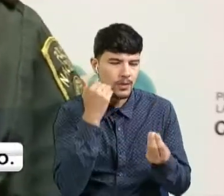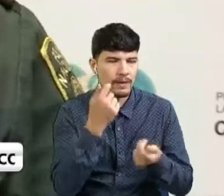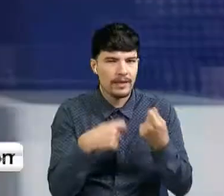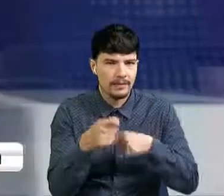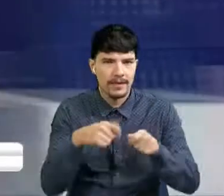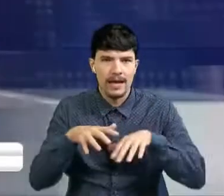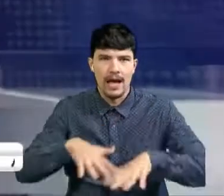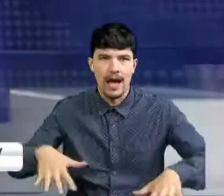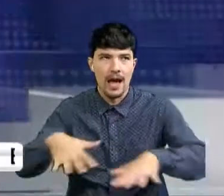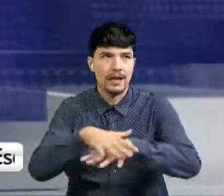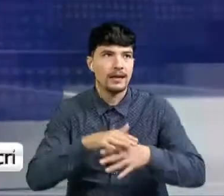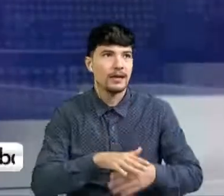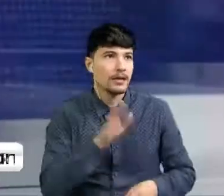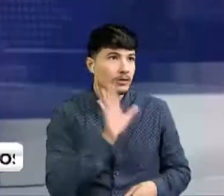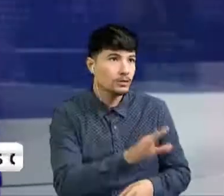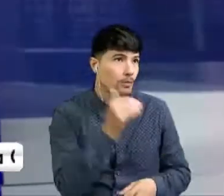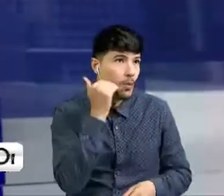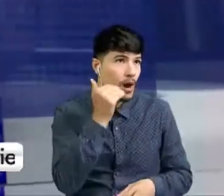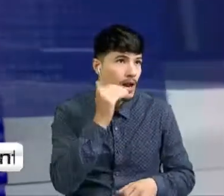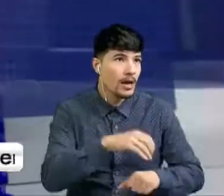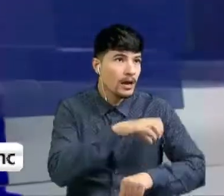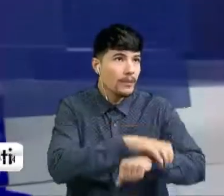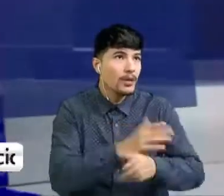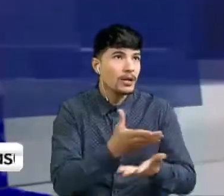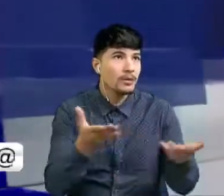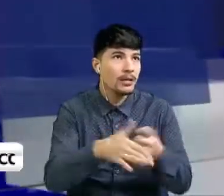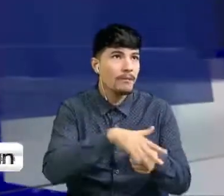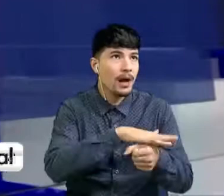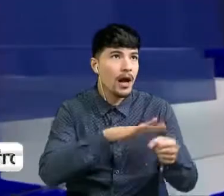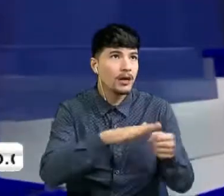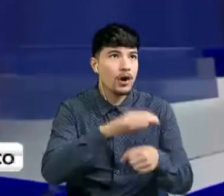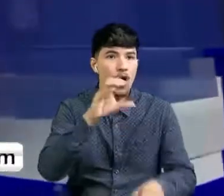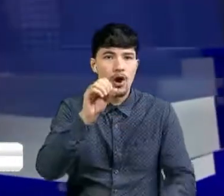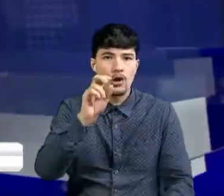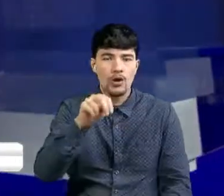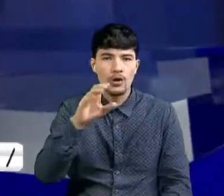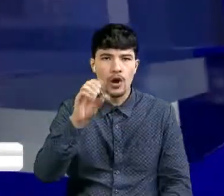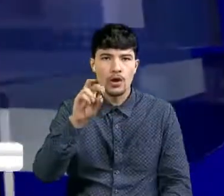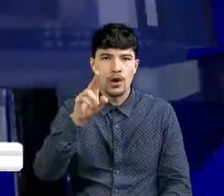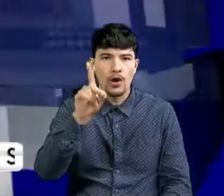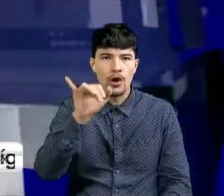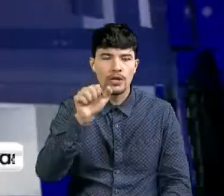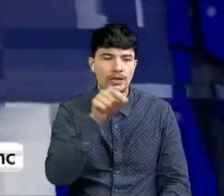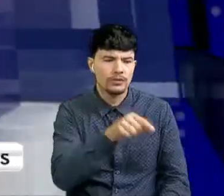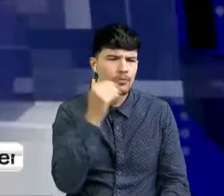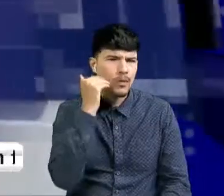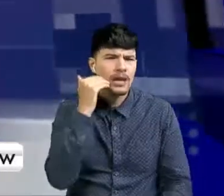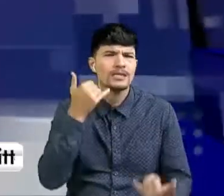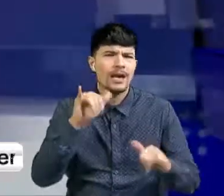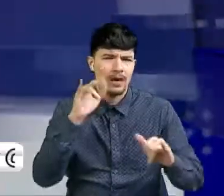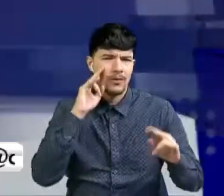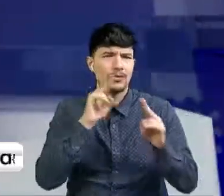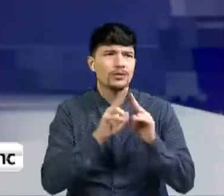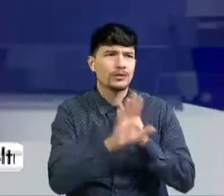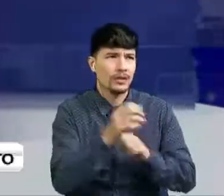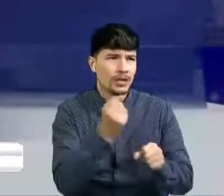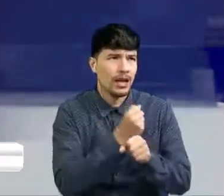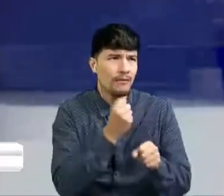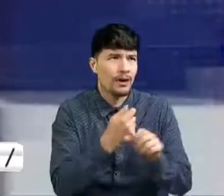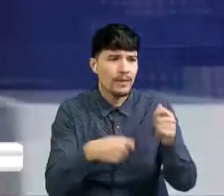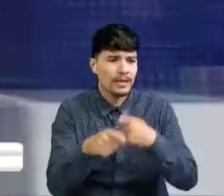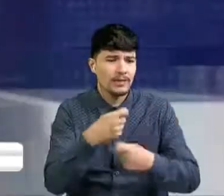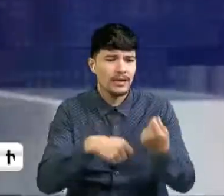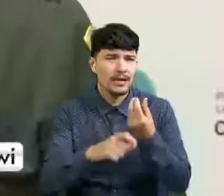en este sector la mujer fue capturada en el barrio la concordia donde era conocida desde hace años por su oficio como